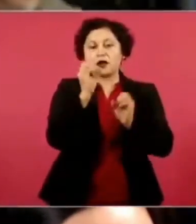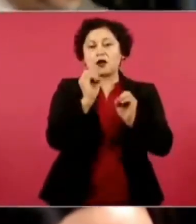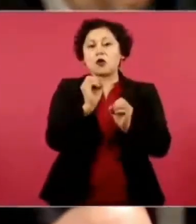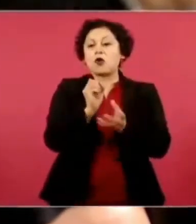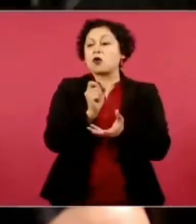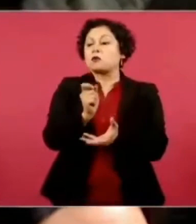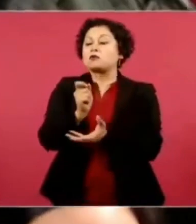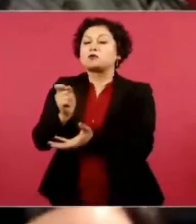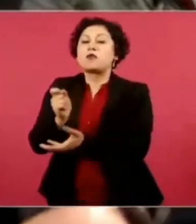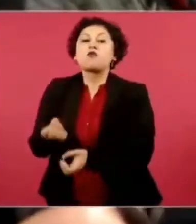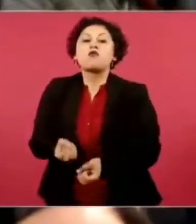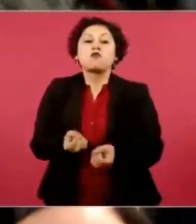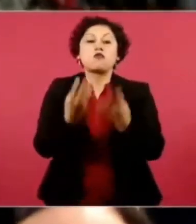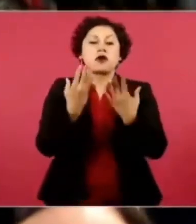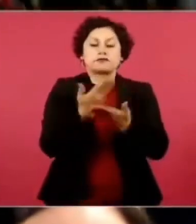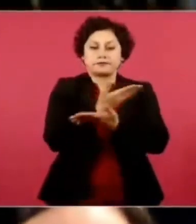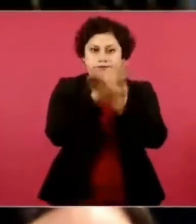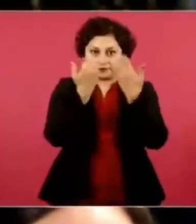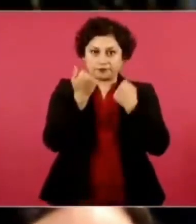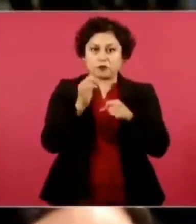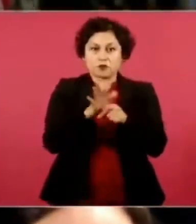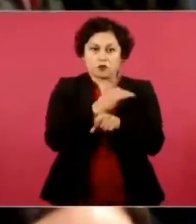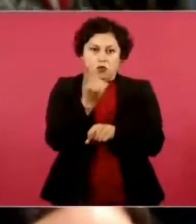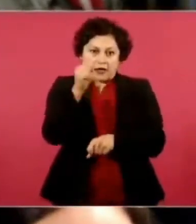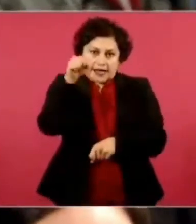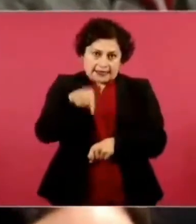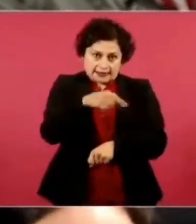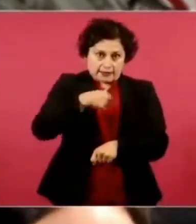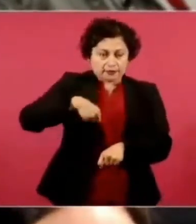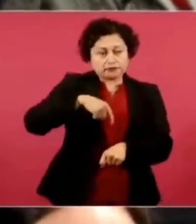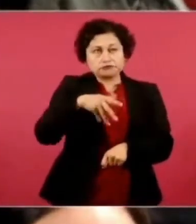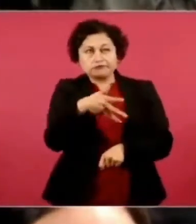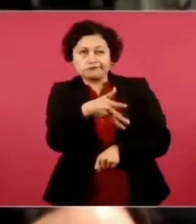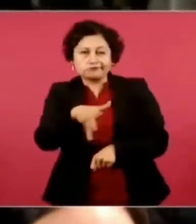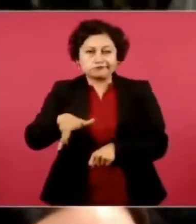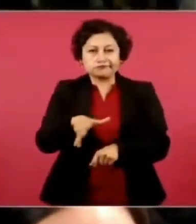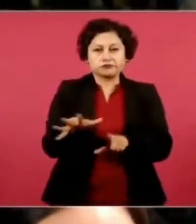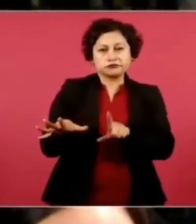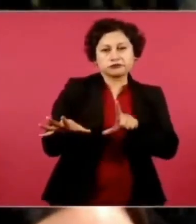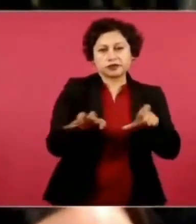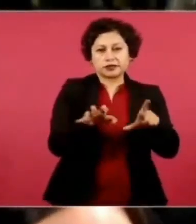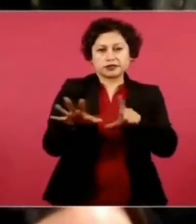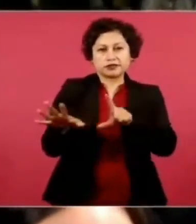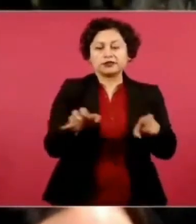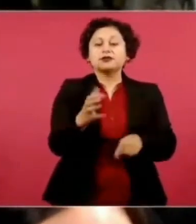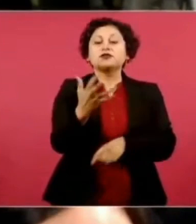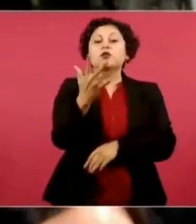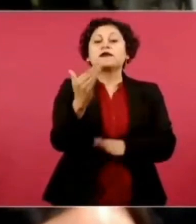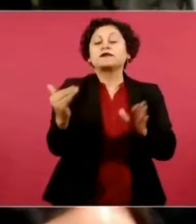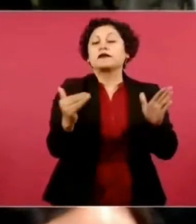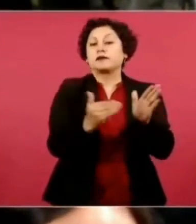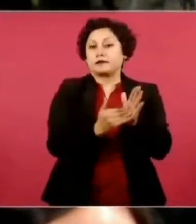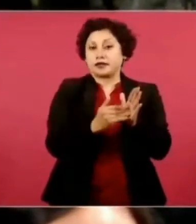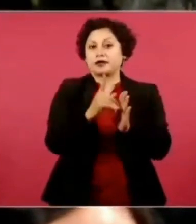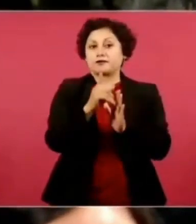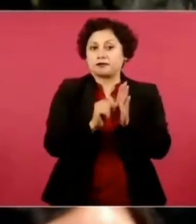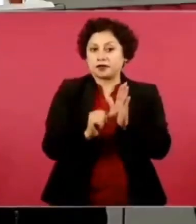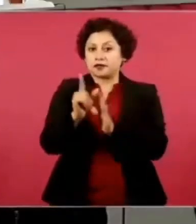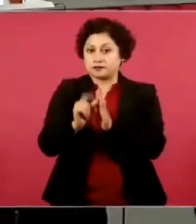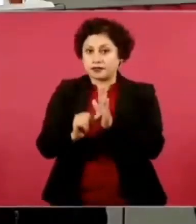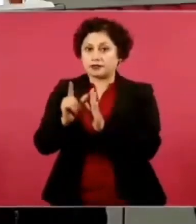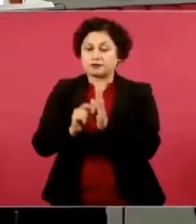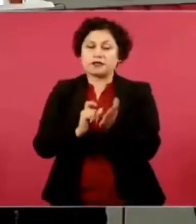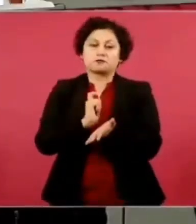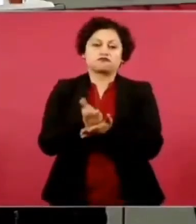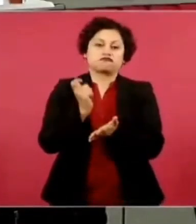importante porque aquí se ha hecho una estimación de que son alrededor de 700 o 750,000 pesos mensuales los que